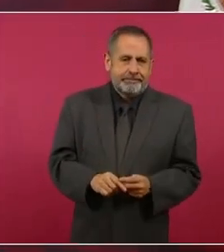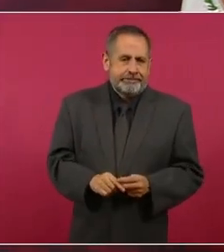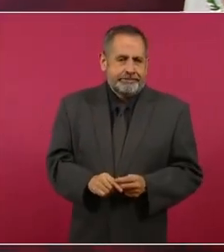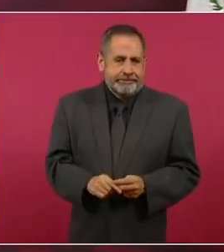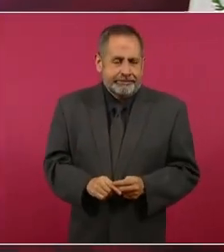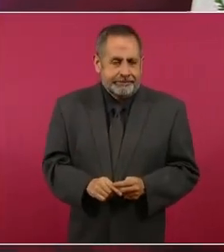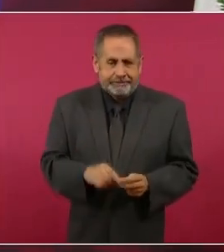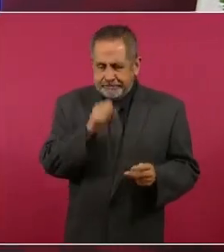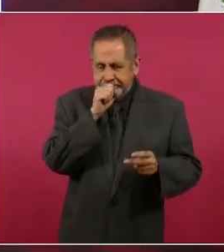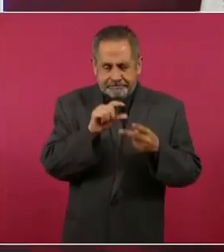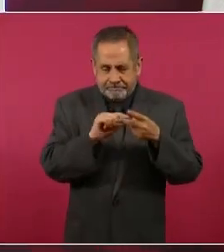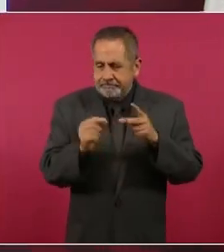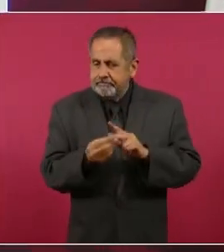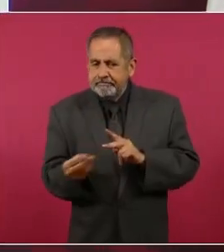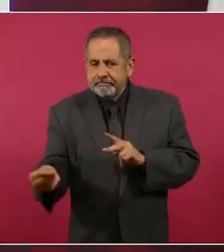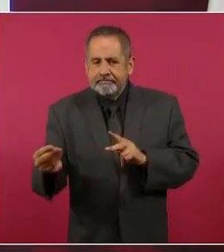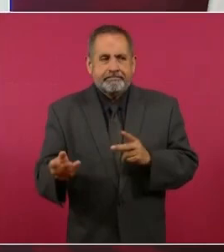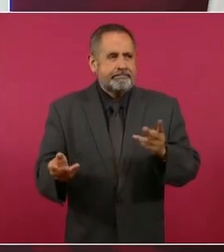esa partida de moches.